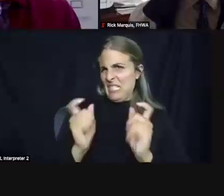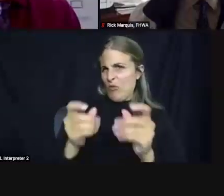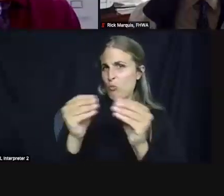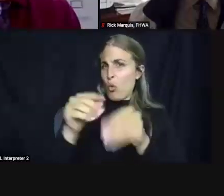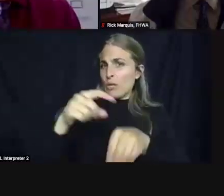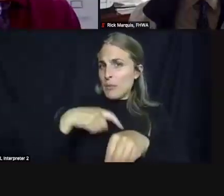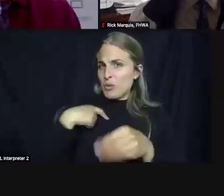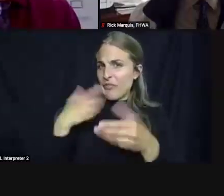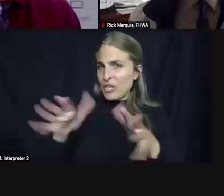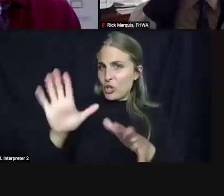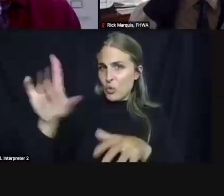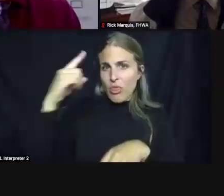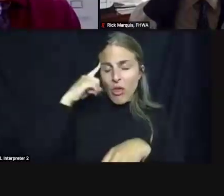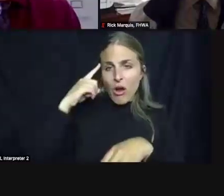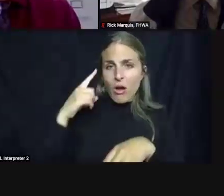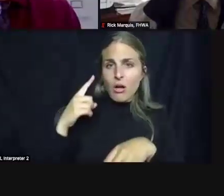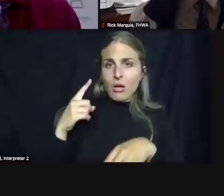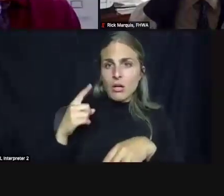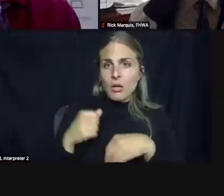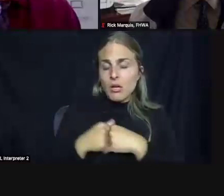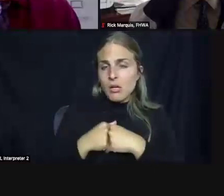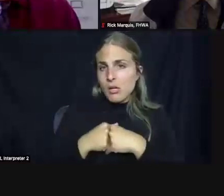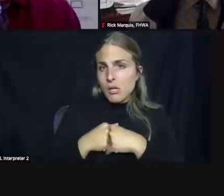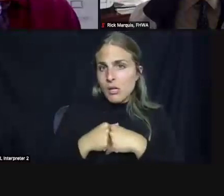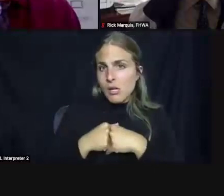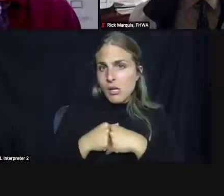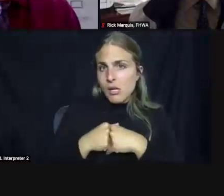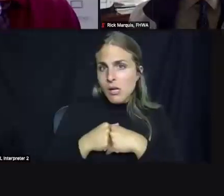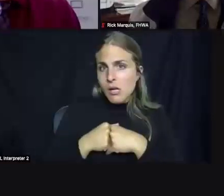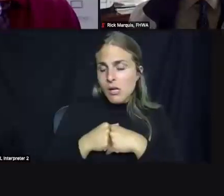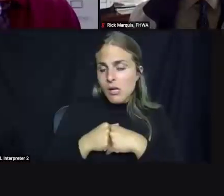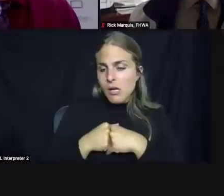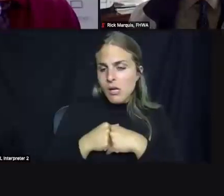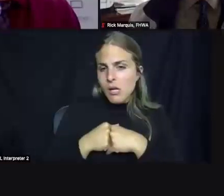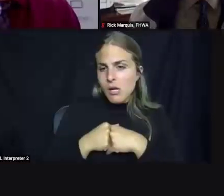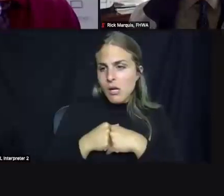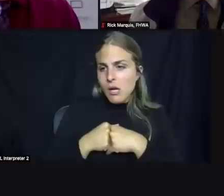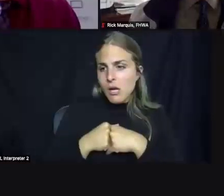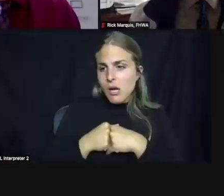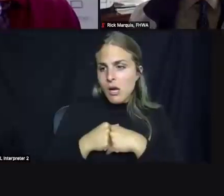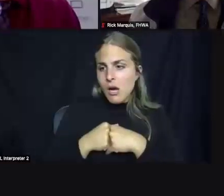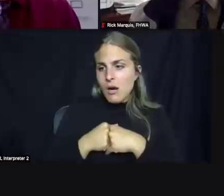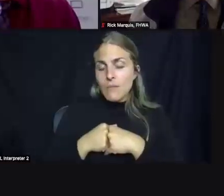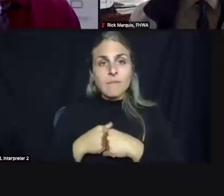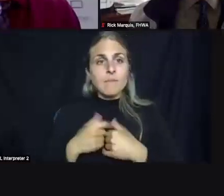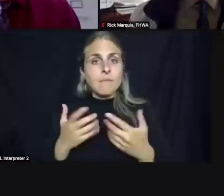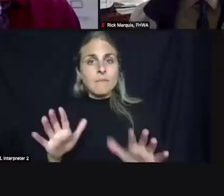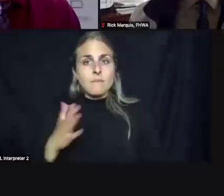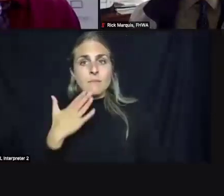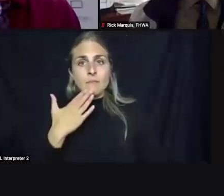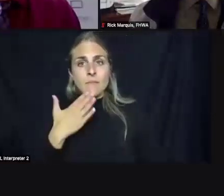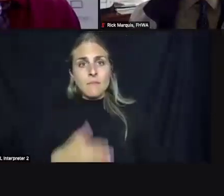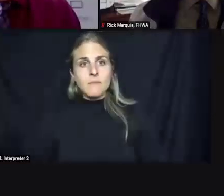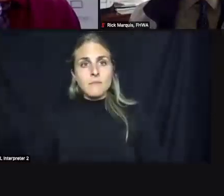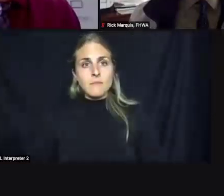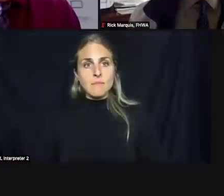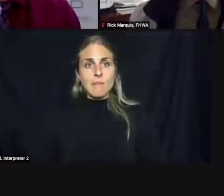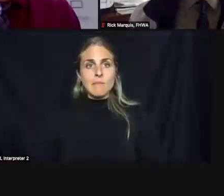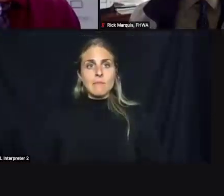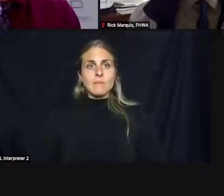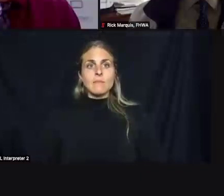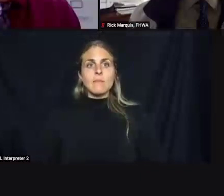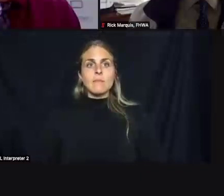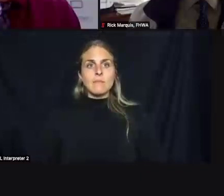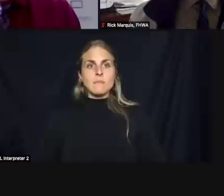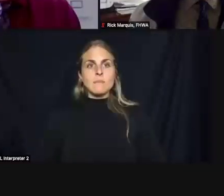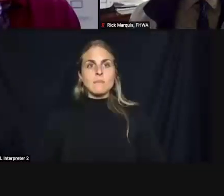can finish. Le perdimos, entonces, unos segundos más. I'm all set. Thank you. Ya, es todo. Gracias. Thank